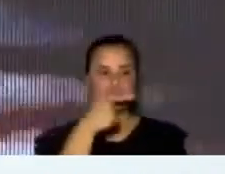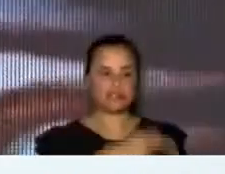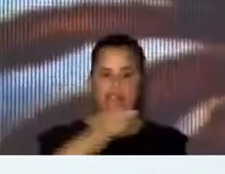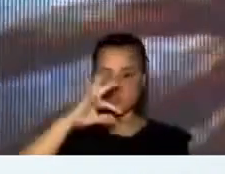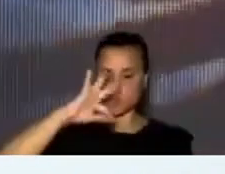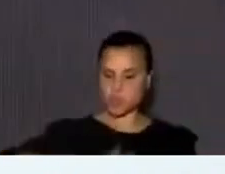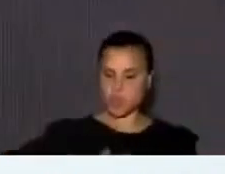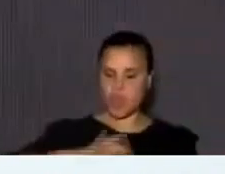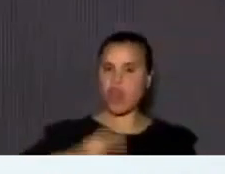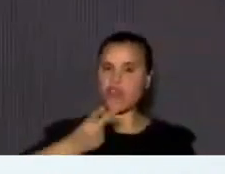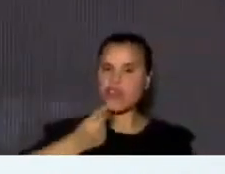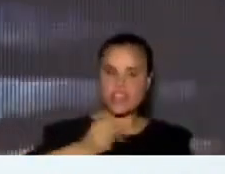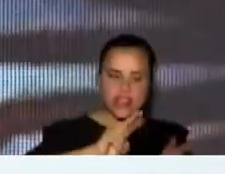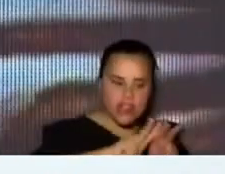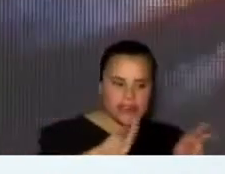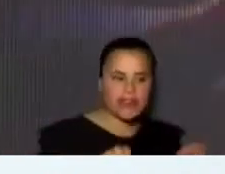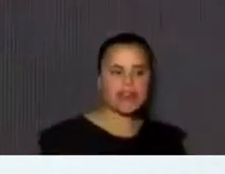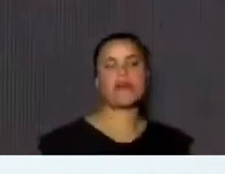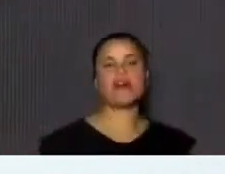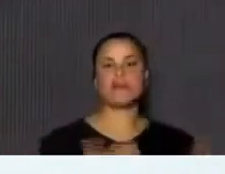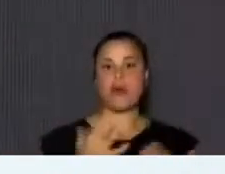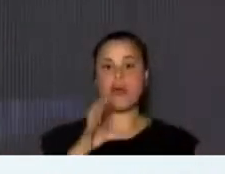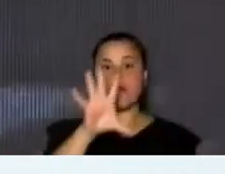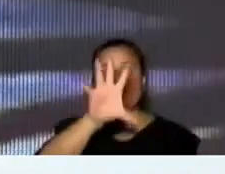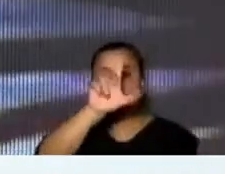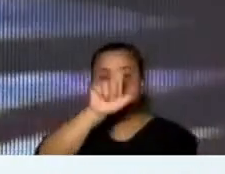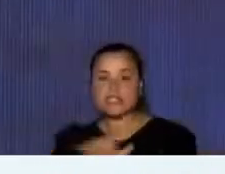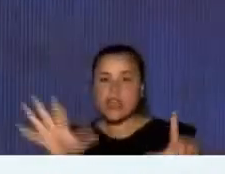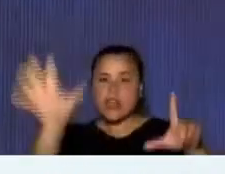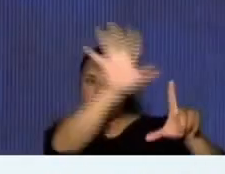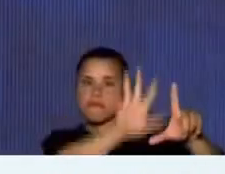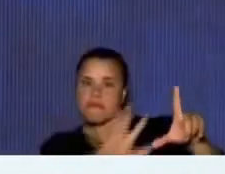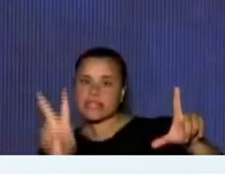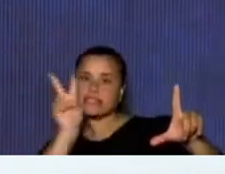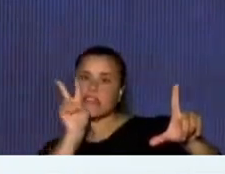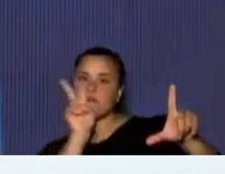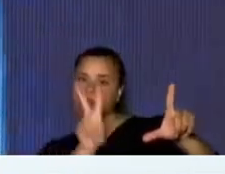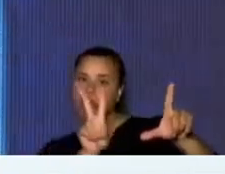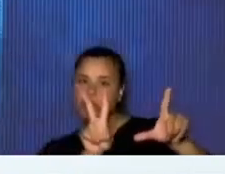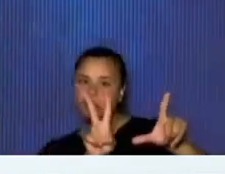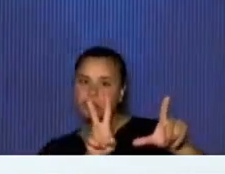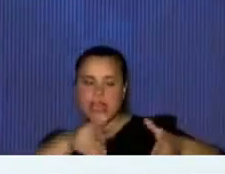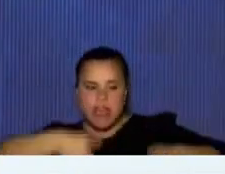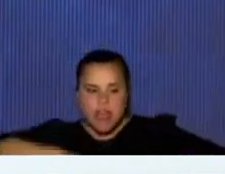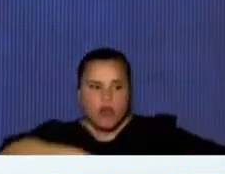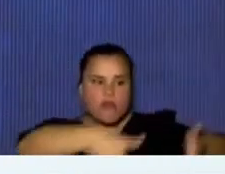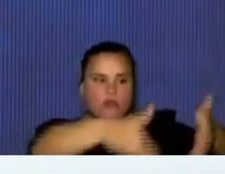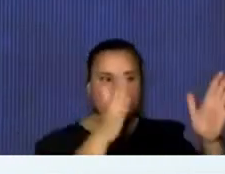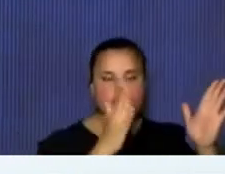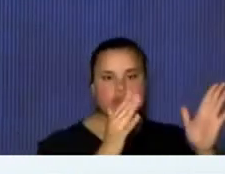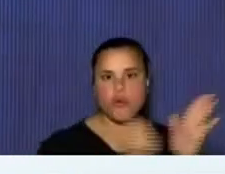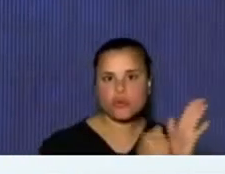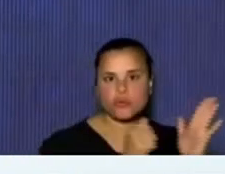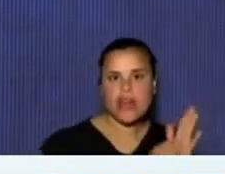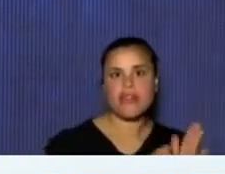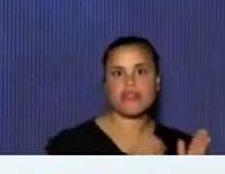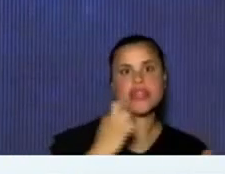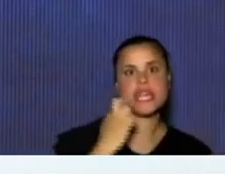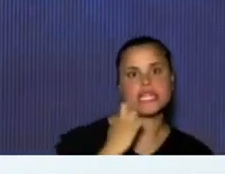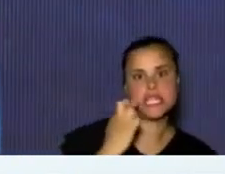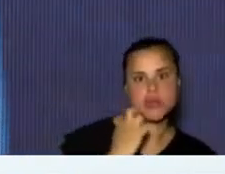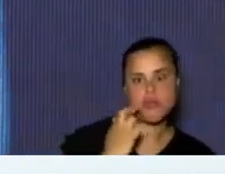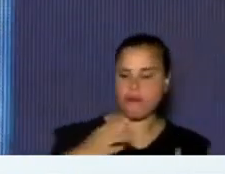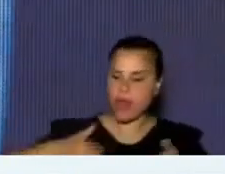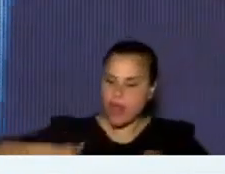historia argentina, porque el radicalismo en la historia argentina ha tenido un valor enorme, pero evidentemente Leandro Esdero no ha sabido interpretar